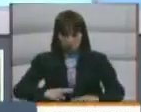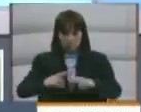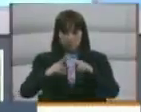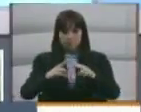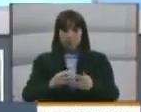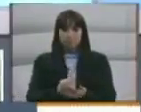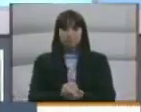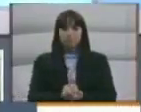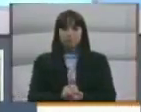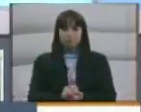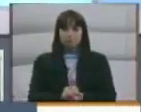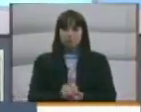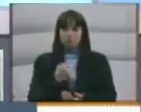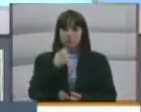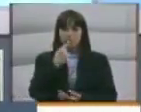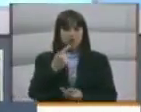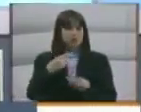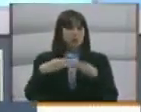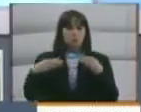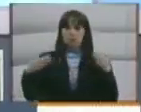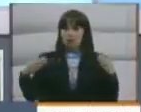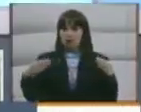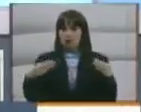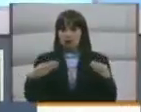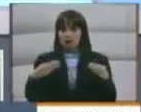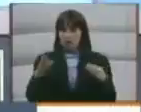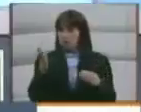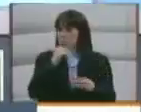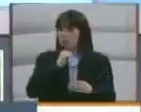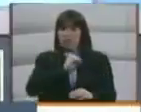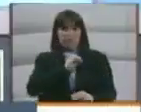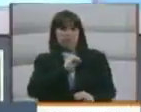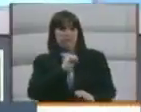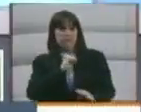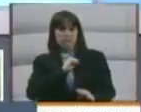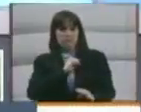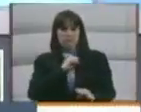¿Cómo es que se dice popularmente? El que no la debe, no la teme.